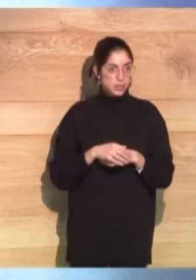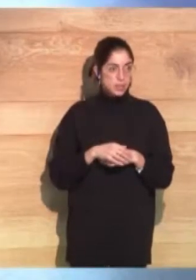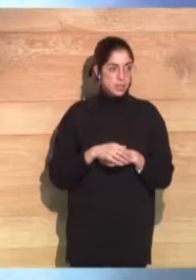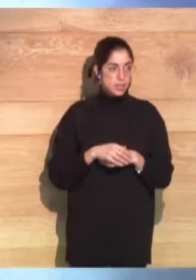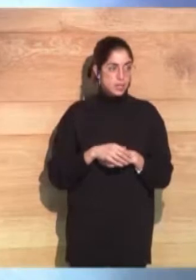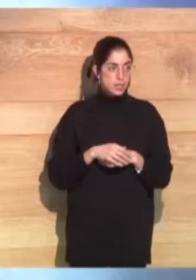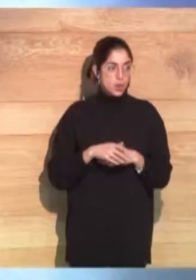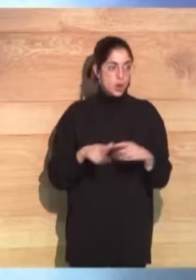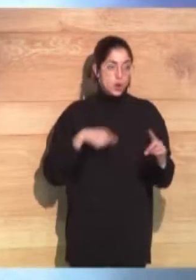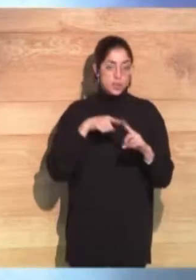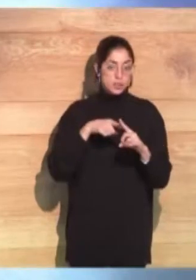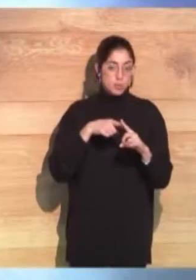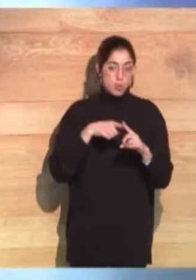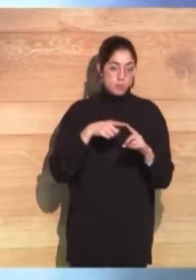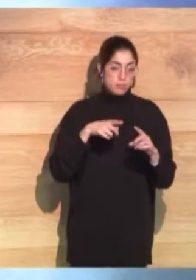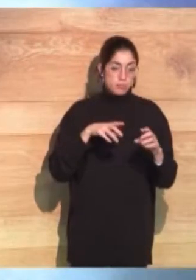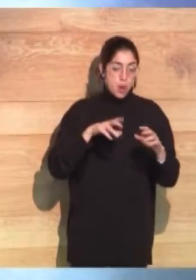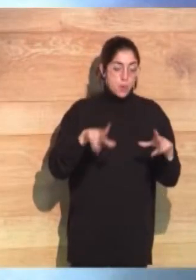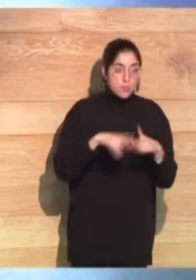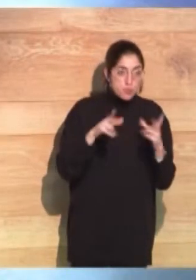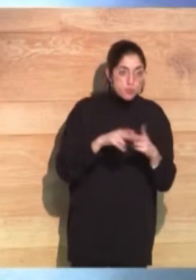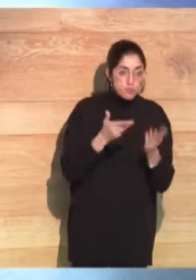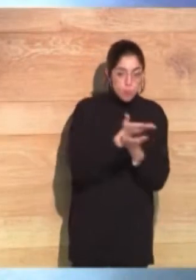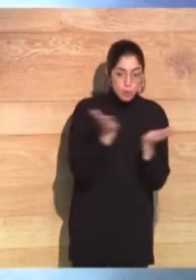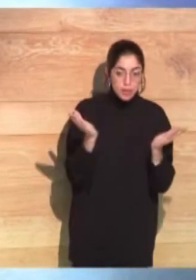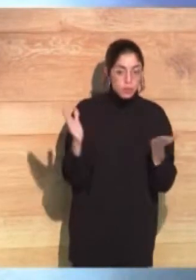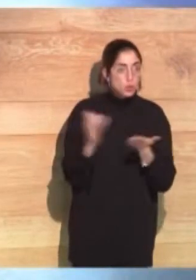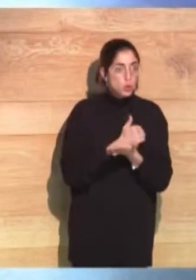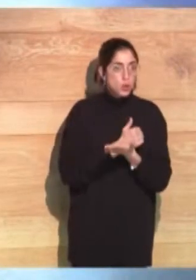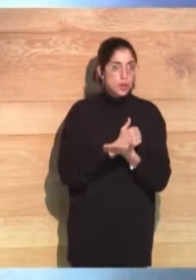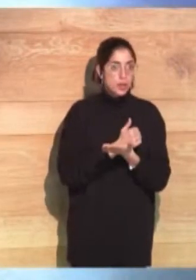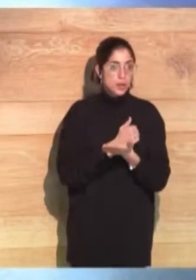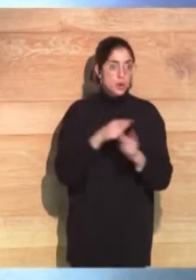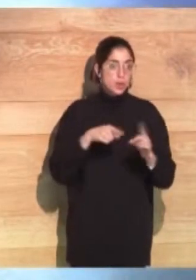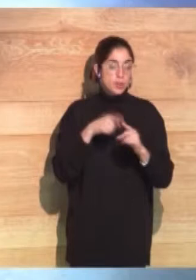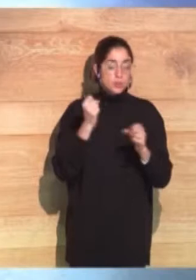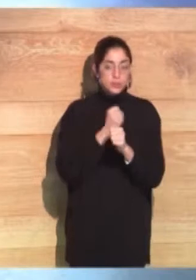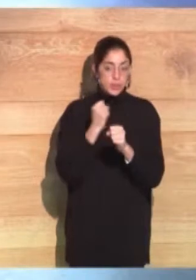toda la población, que toda la población trabaje en este mismo sentido.